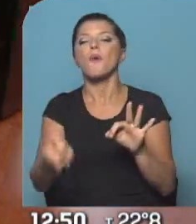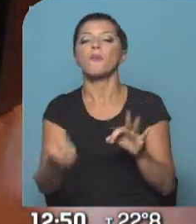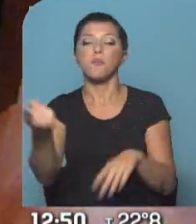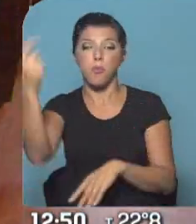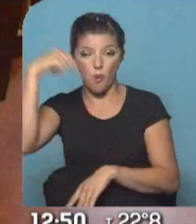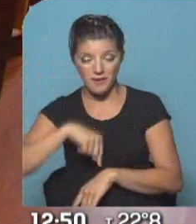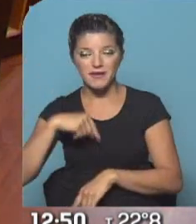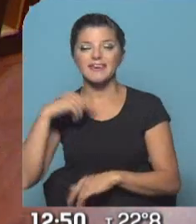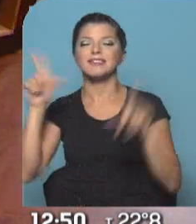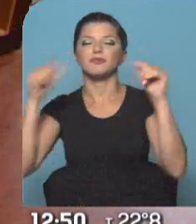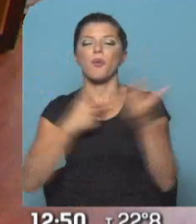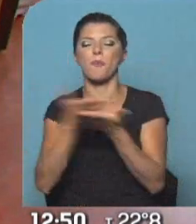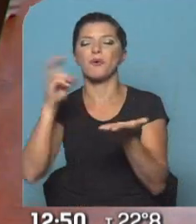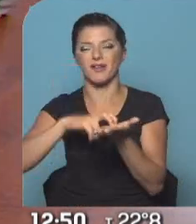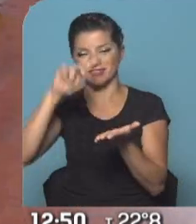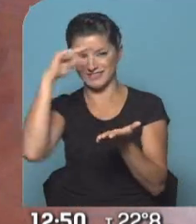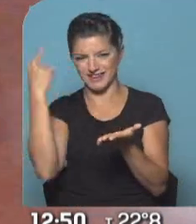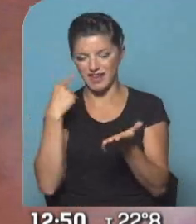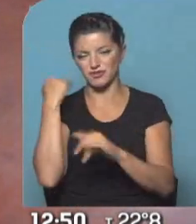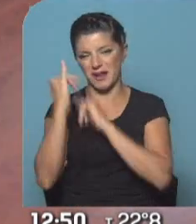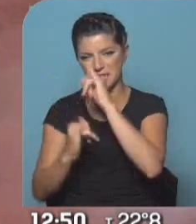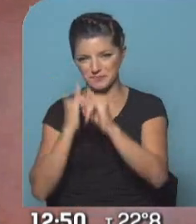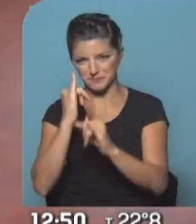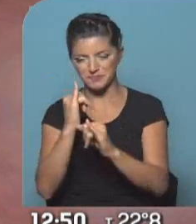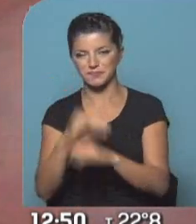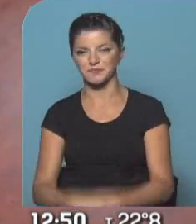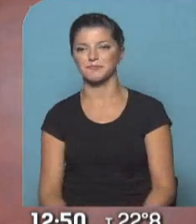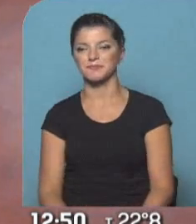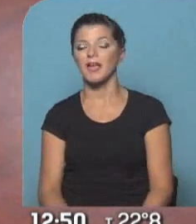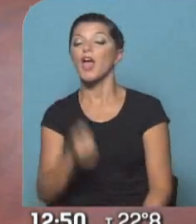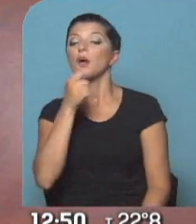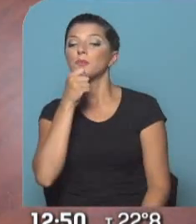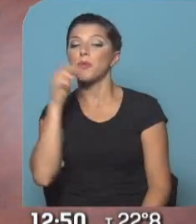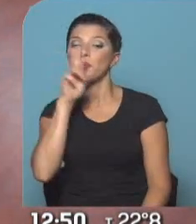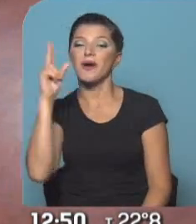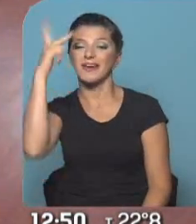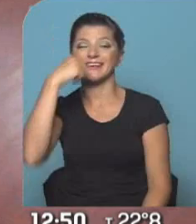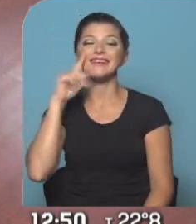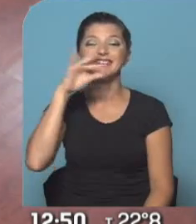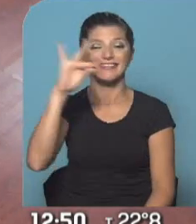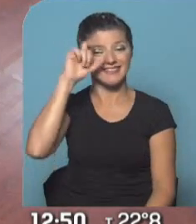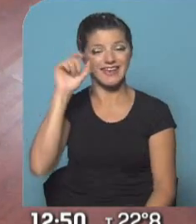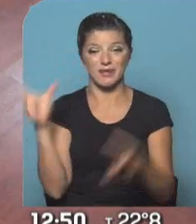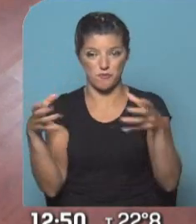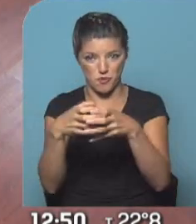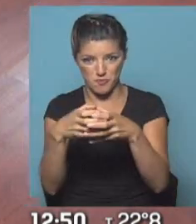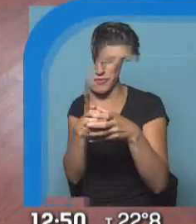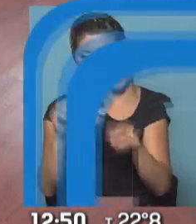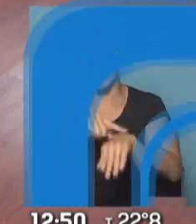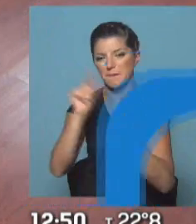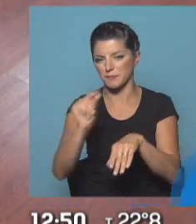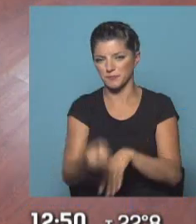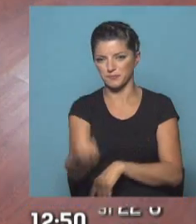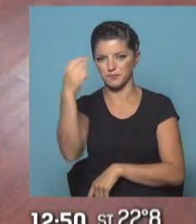Televisión Pública Argentina Noticias Internacional con Inde Pomeráñez y equipo. Ya volvemos.